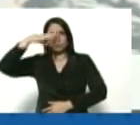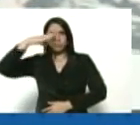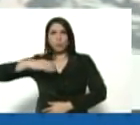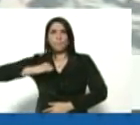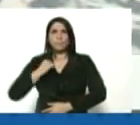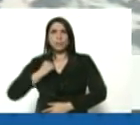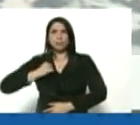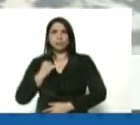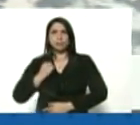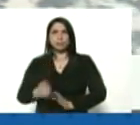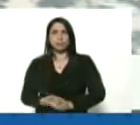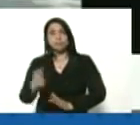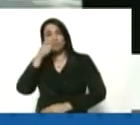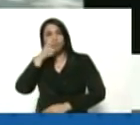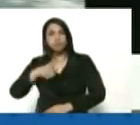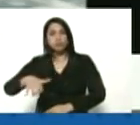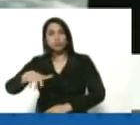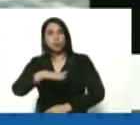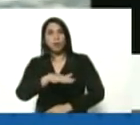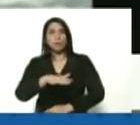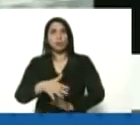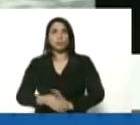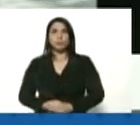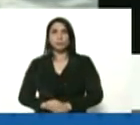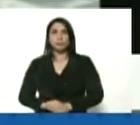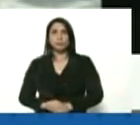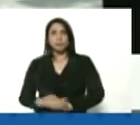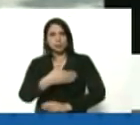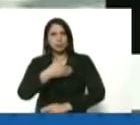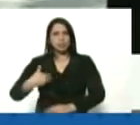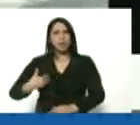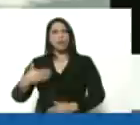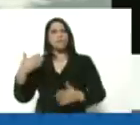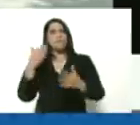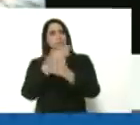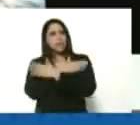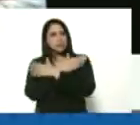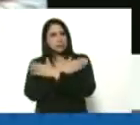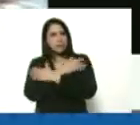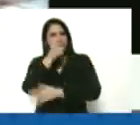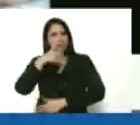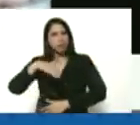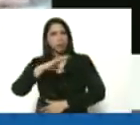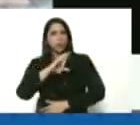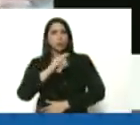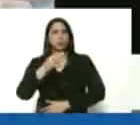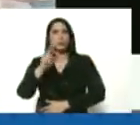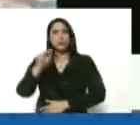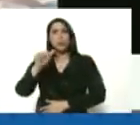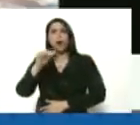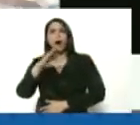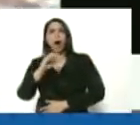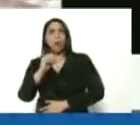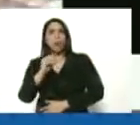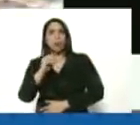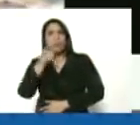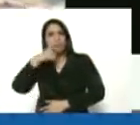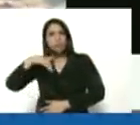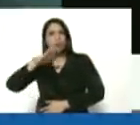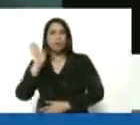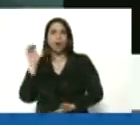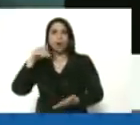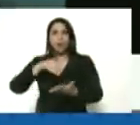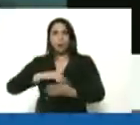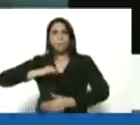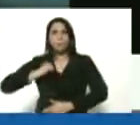cívico-militar-policial y del pueblo de a pie. Quiero felicitar al pueblo de Chuao, al pueblo de Aragua, al policía de